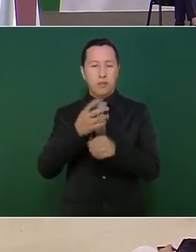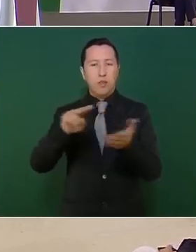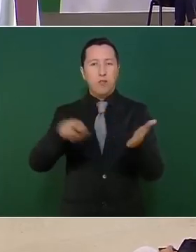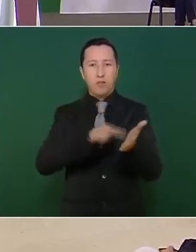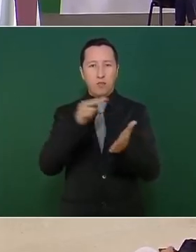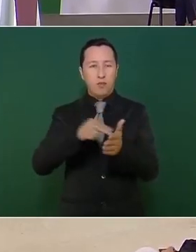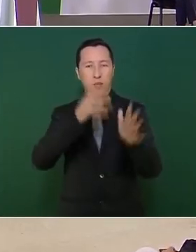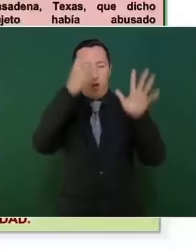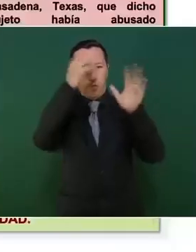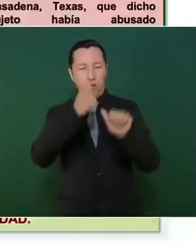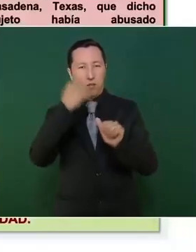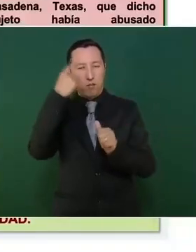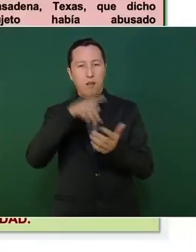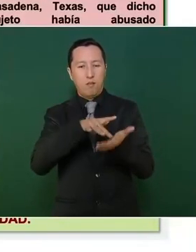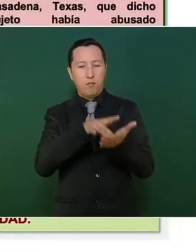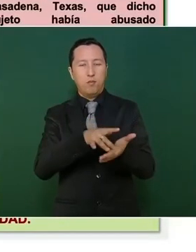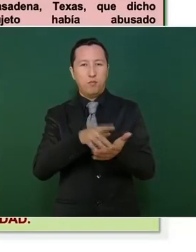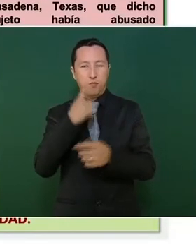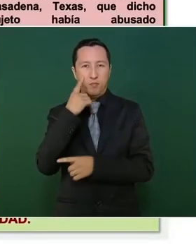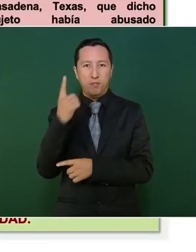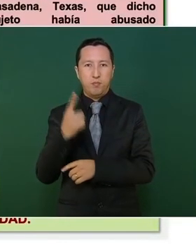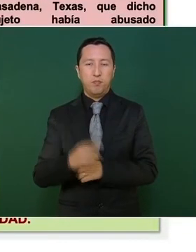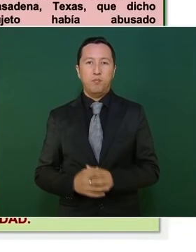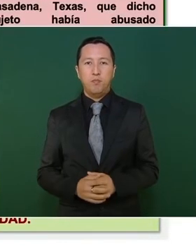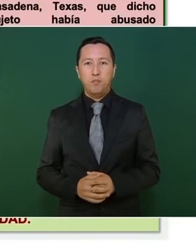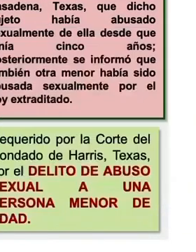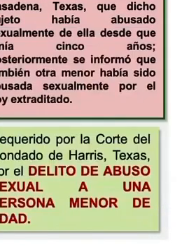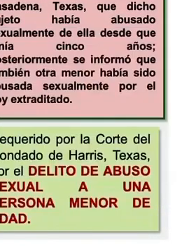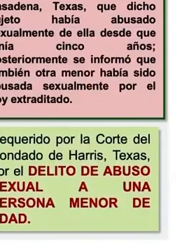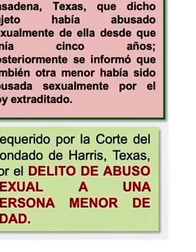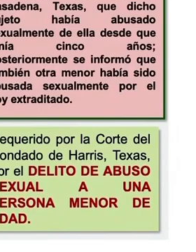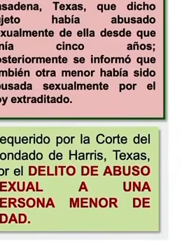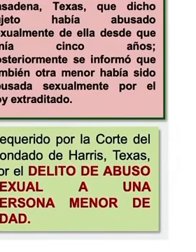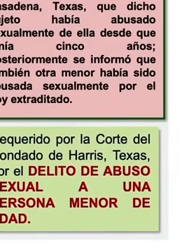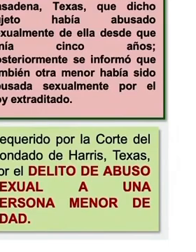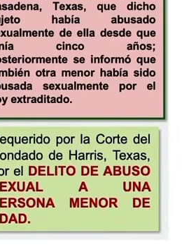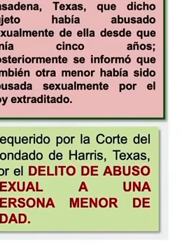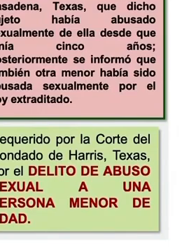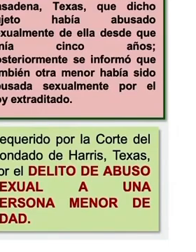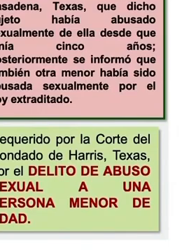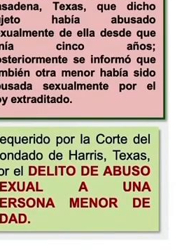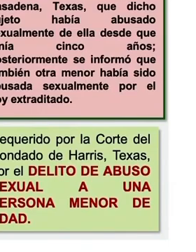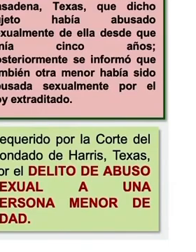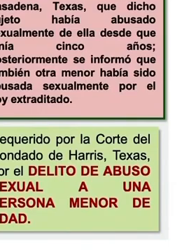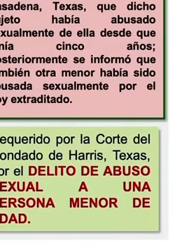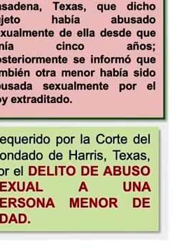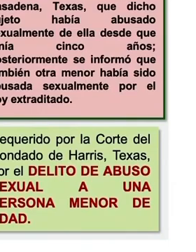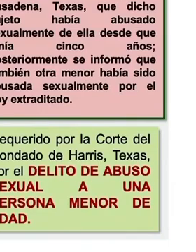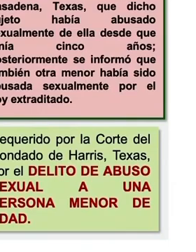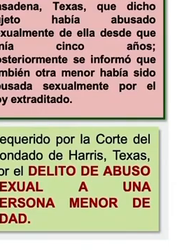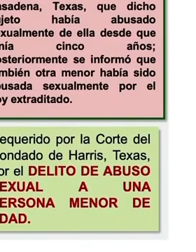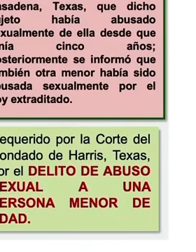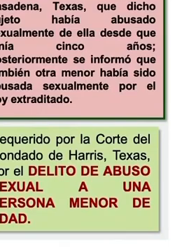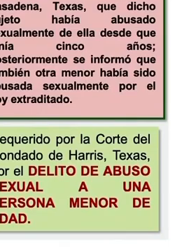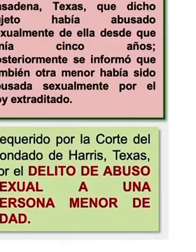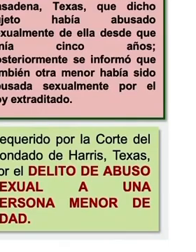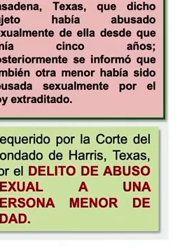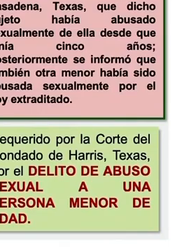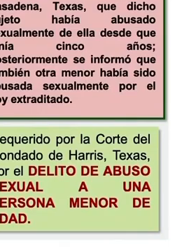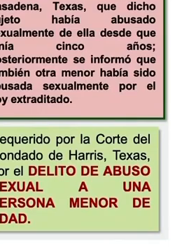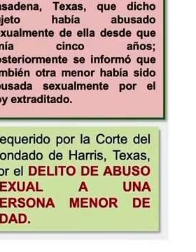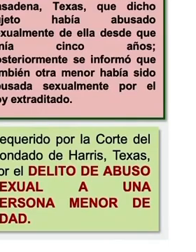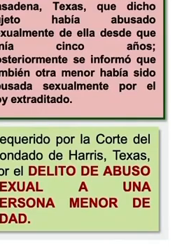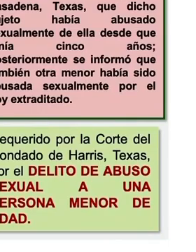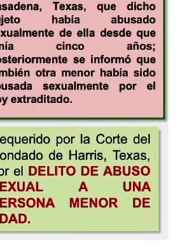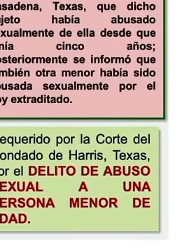Unidos, a partir del cual en estos días fueron extraditados cuatro personas a los Estados Unidos para atender